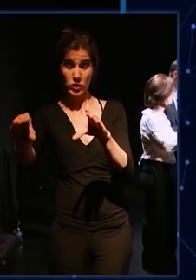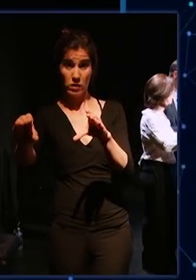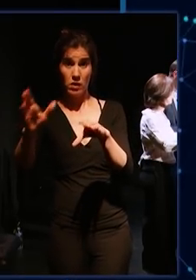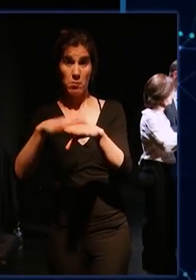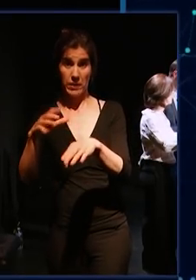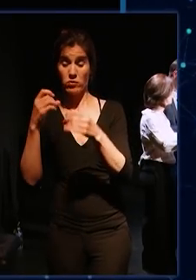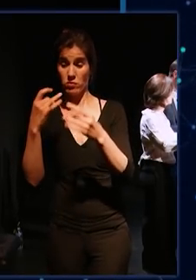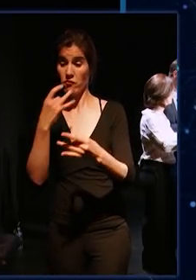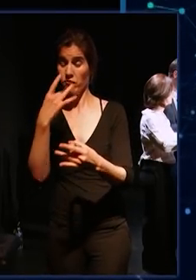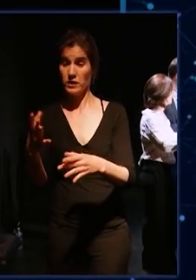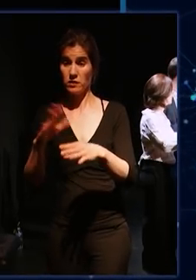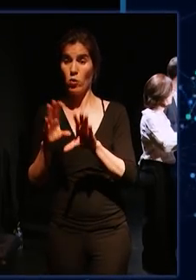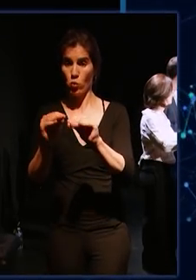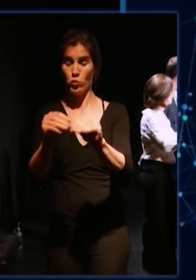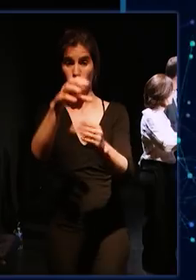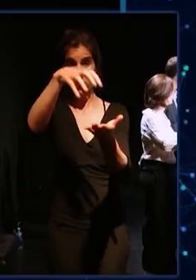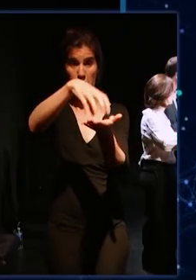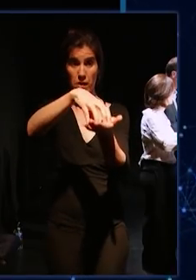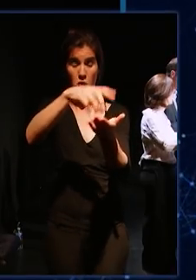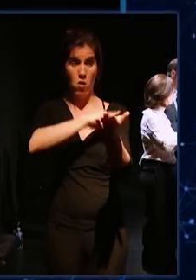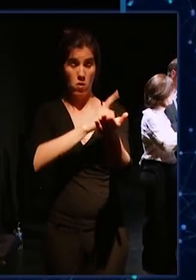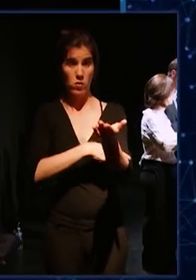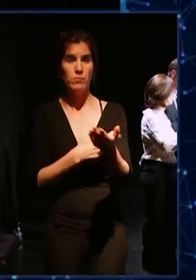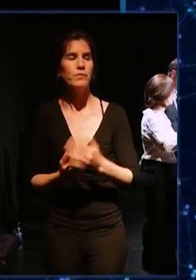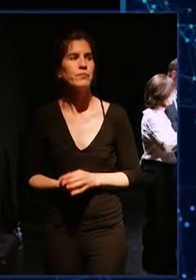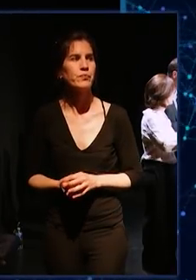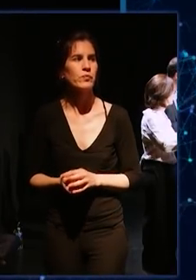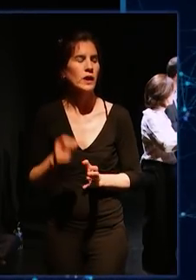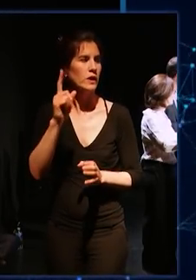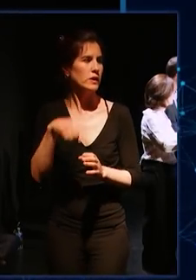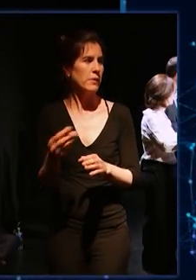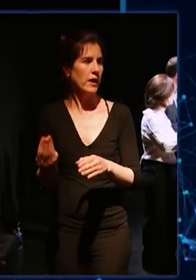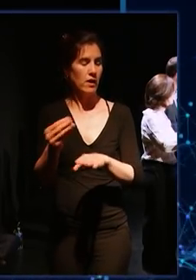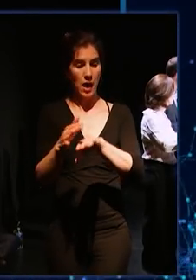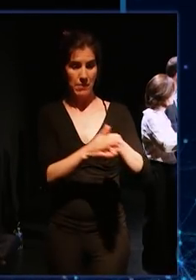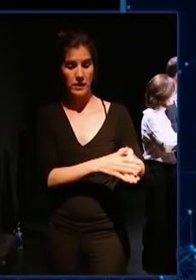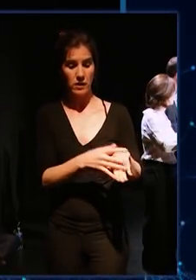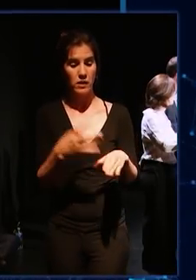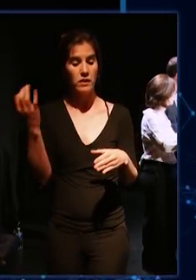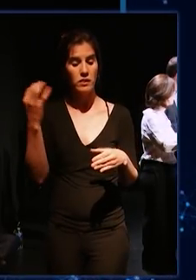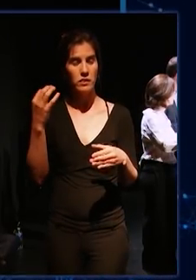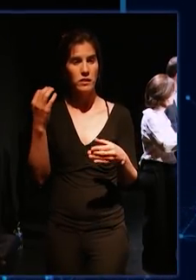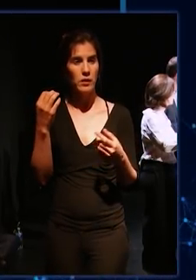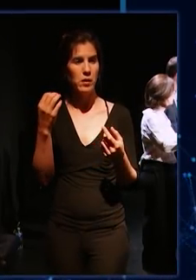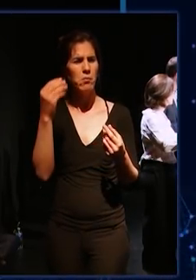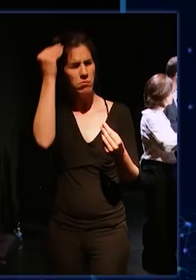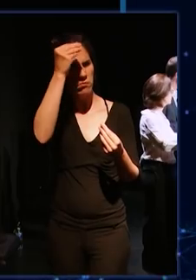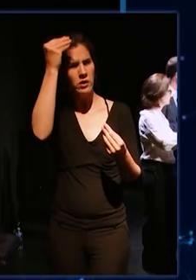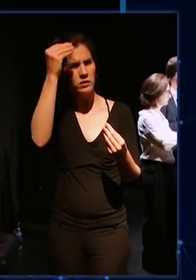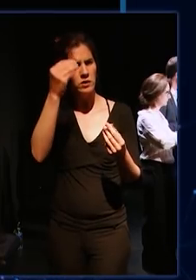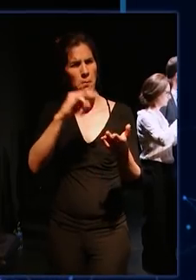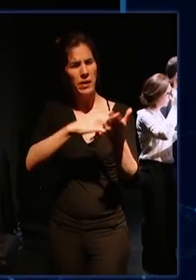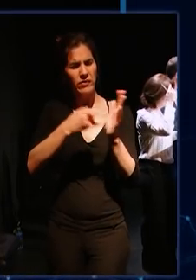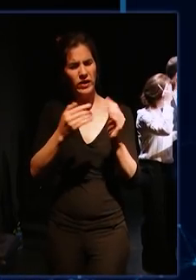pues, el uso del pabellón. Por otra parte, sí que hay que plantearse planificar el que